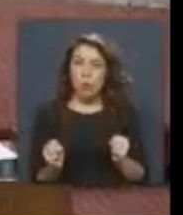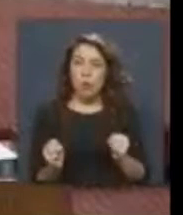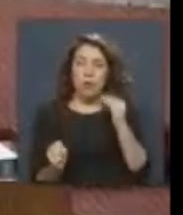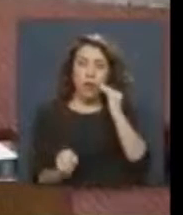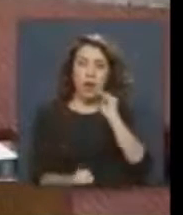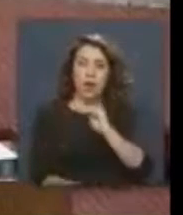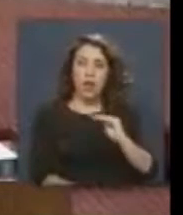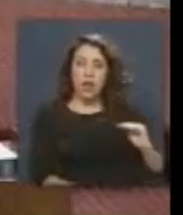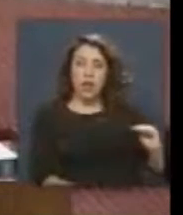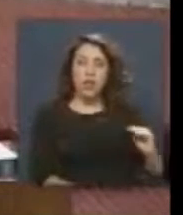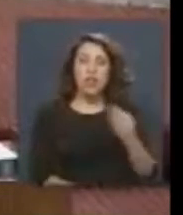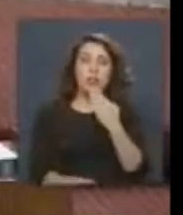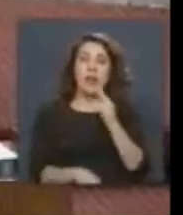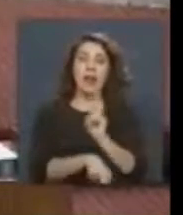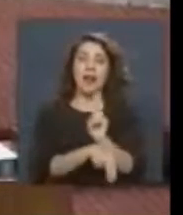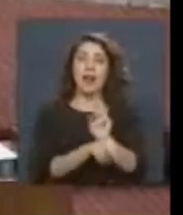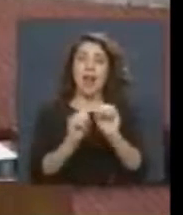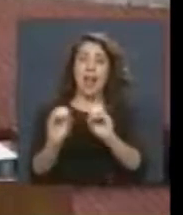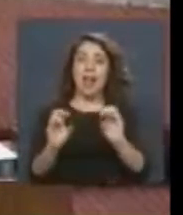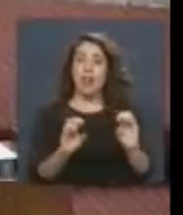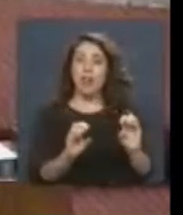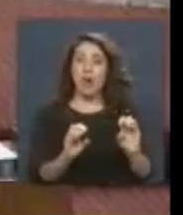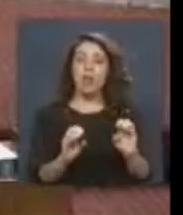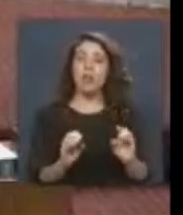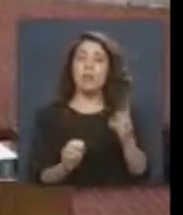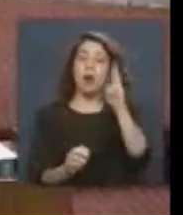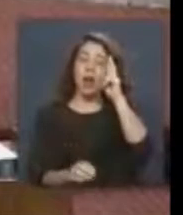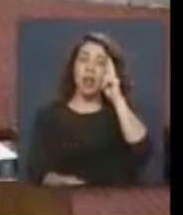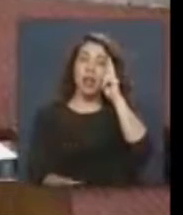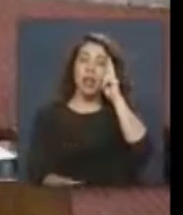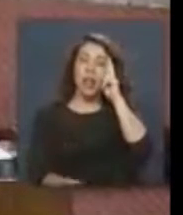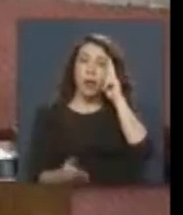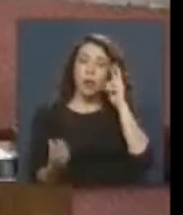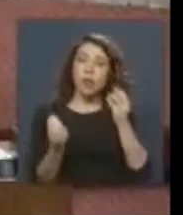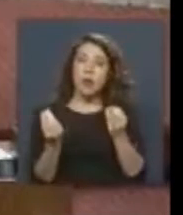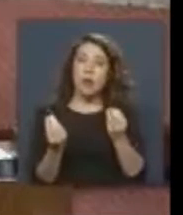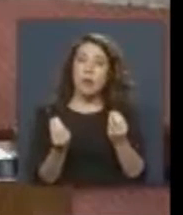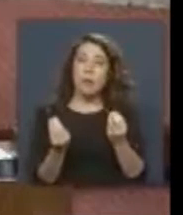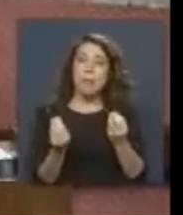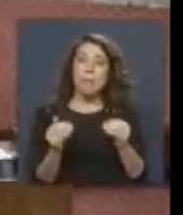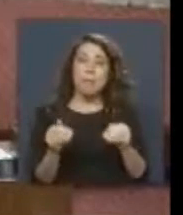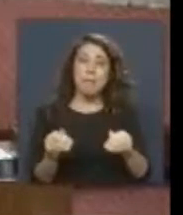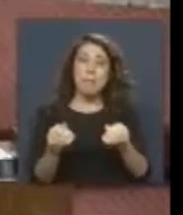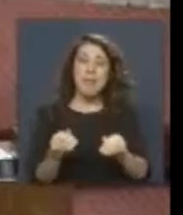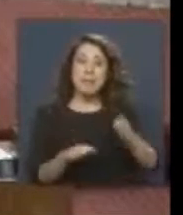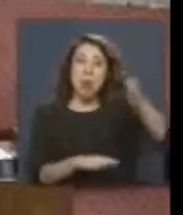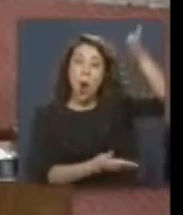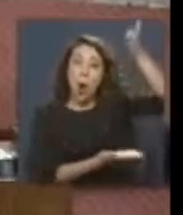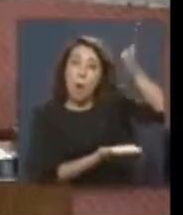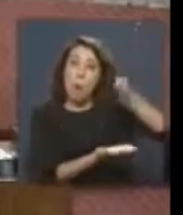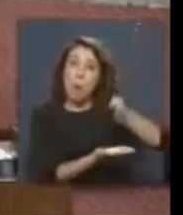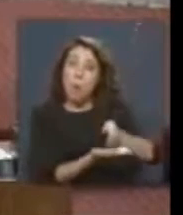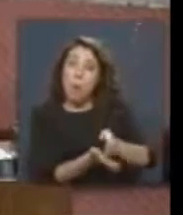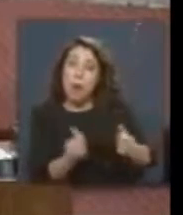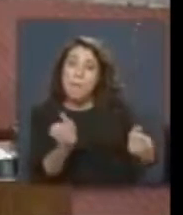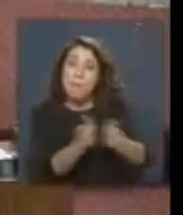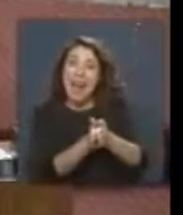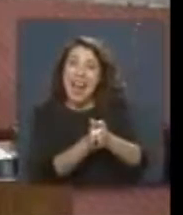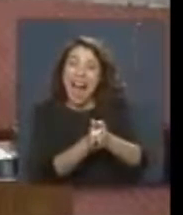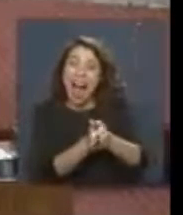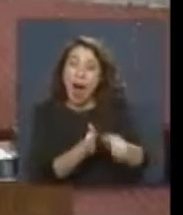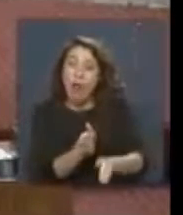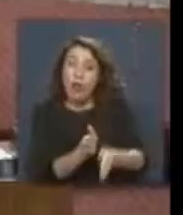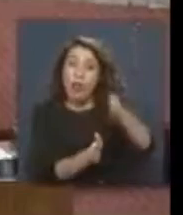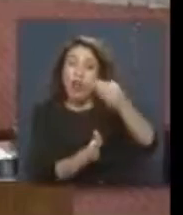a los menores y educadoras, más si se recuerda que es por el mismo muro al que se pegó el mismo